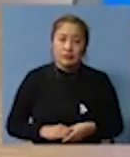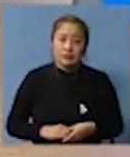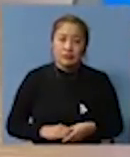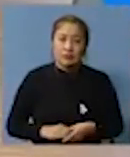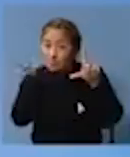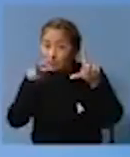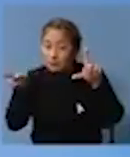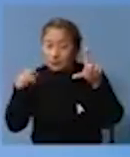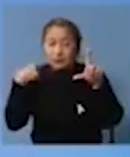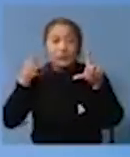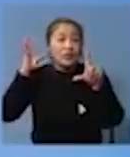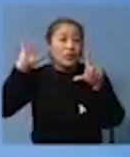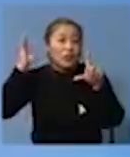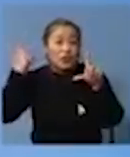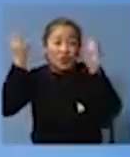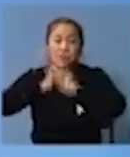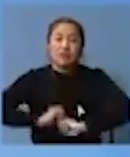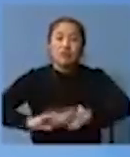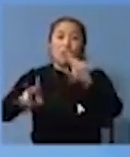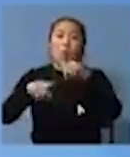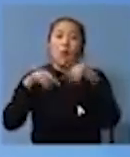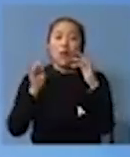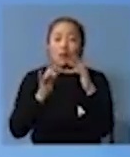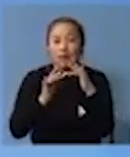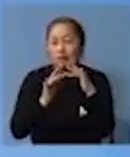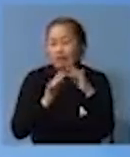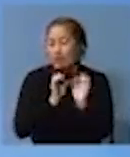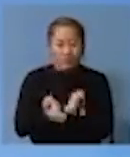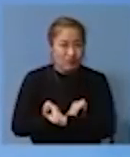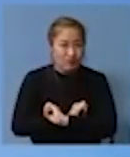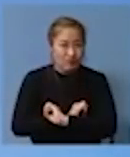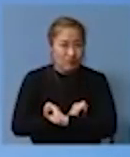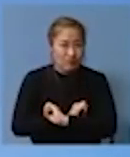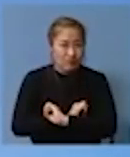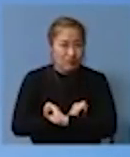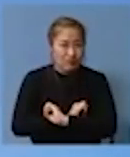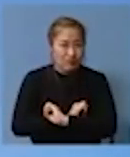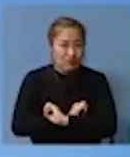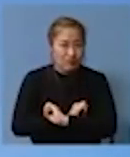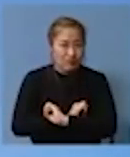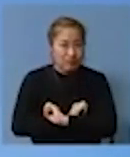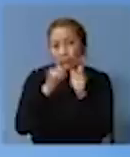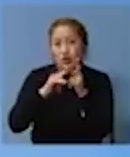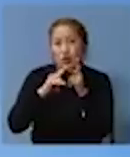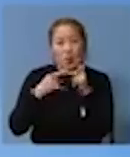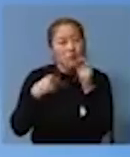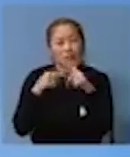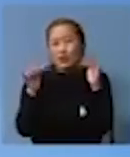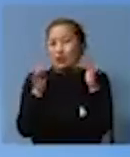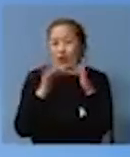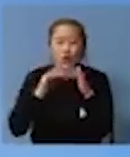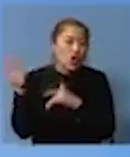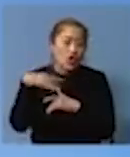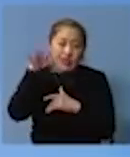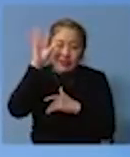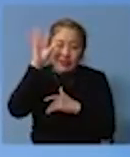Era el audio que se viralizó por todas partes. Facebook, teléfonos, redes sociales, lo recibió todo